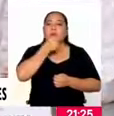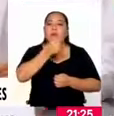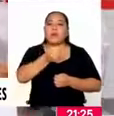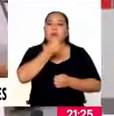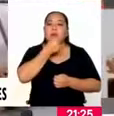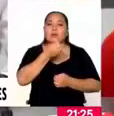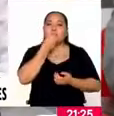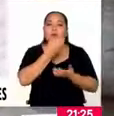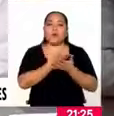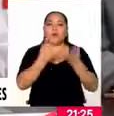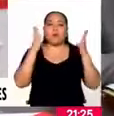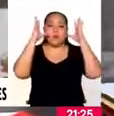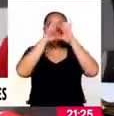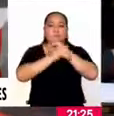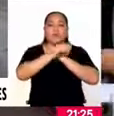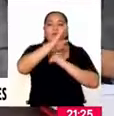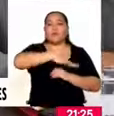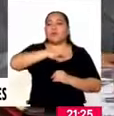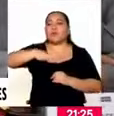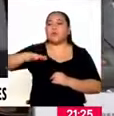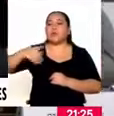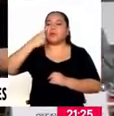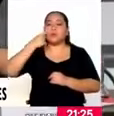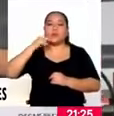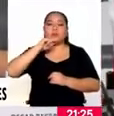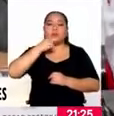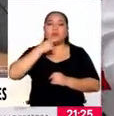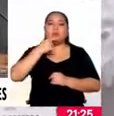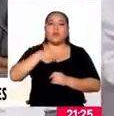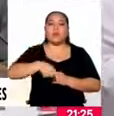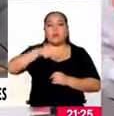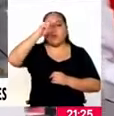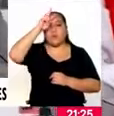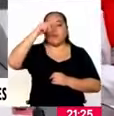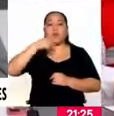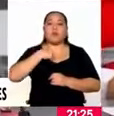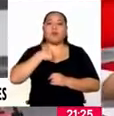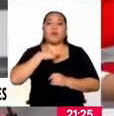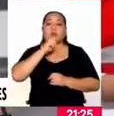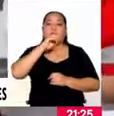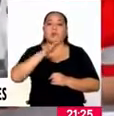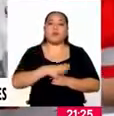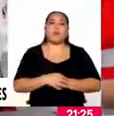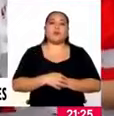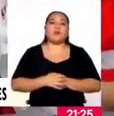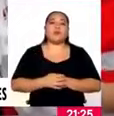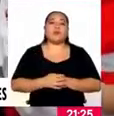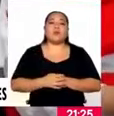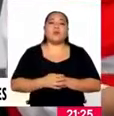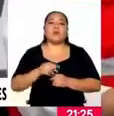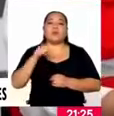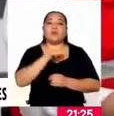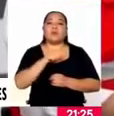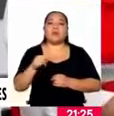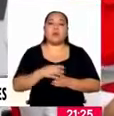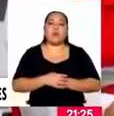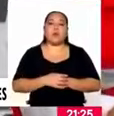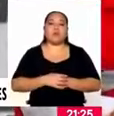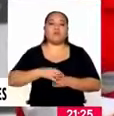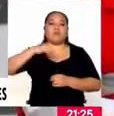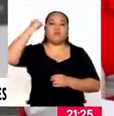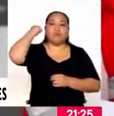noches, niños y niñas del Perú. Quiero informarles que como consecuencia de las protestas